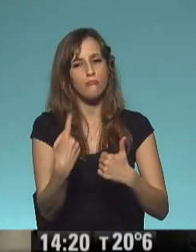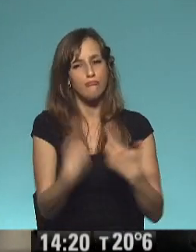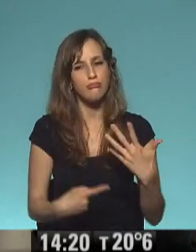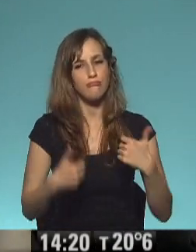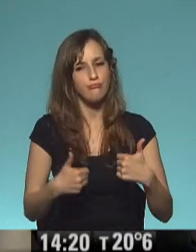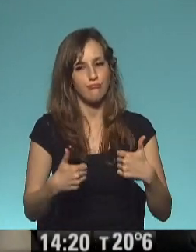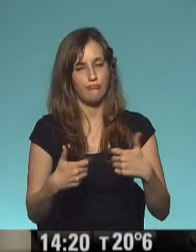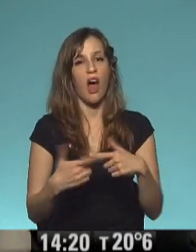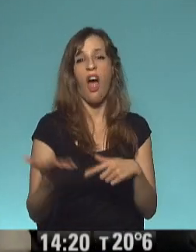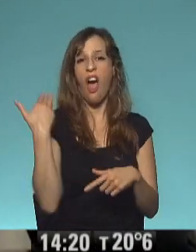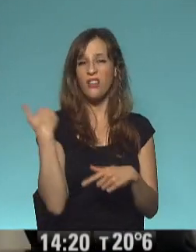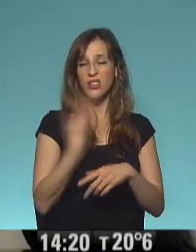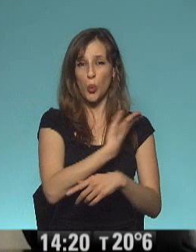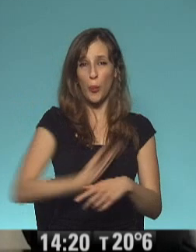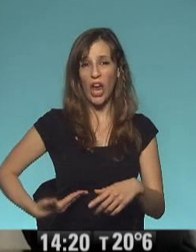se abandonó la salud.